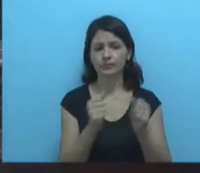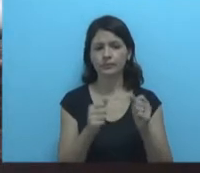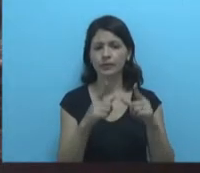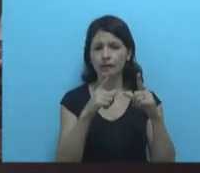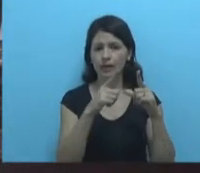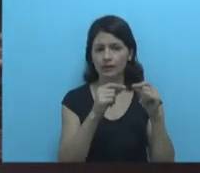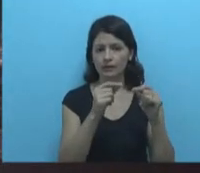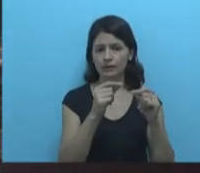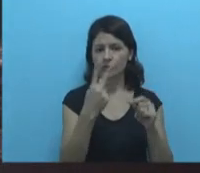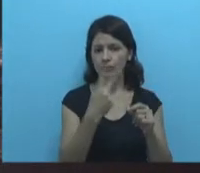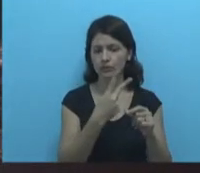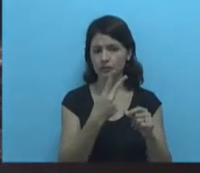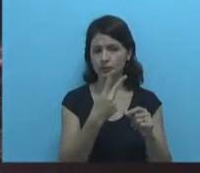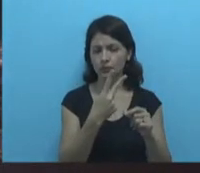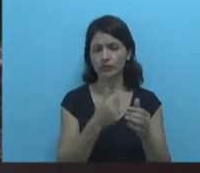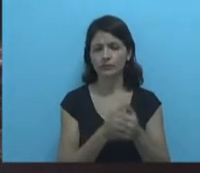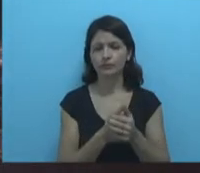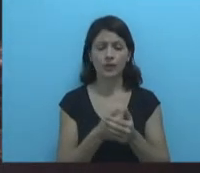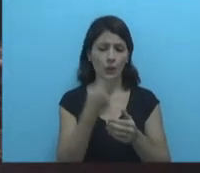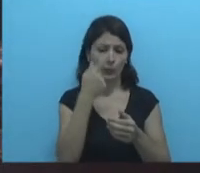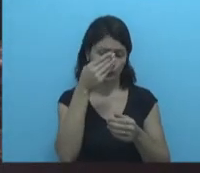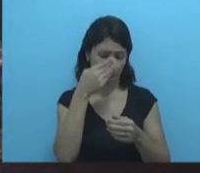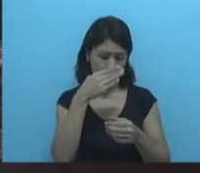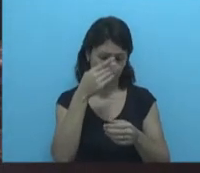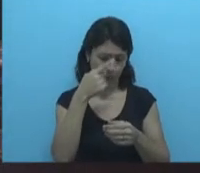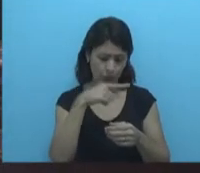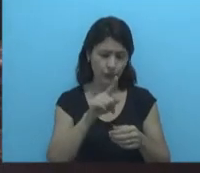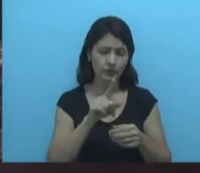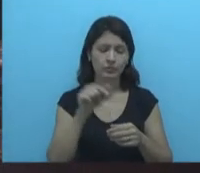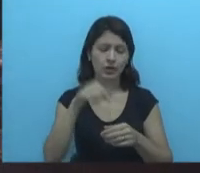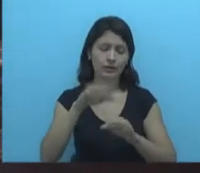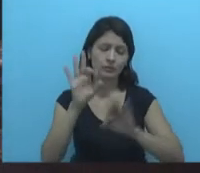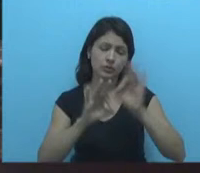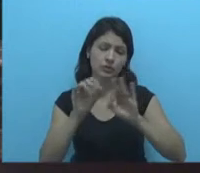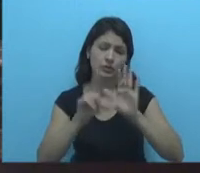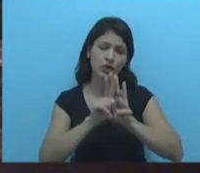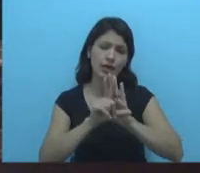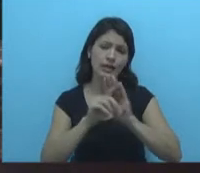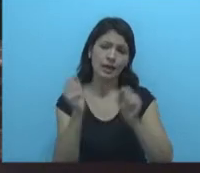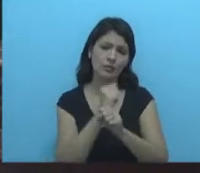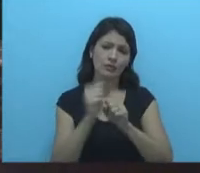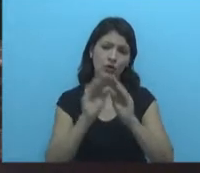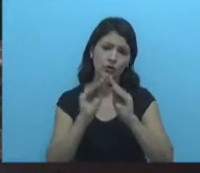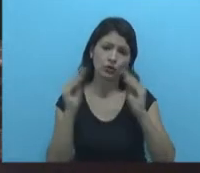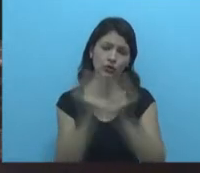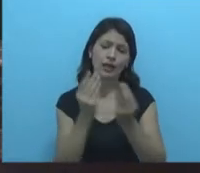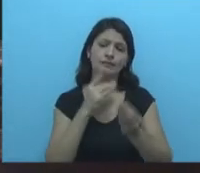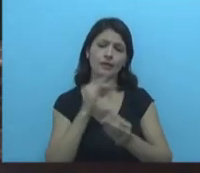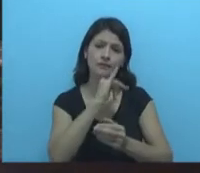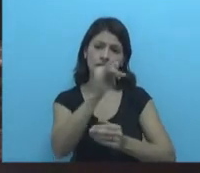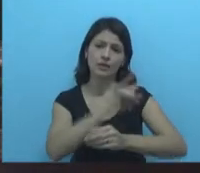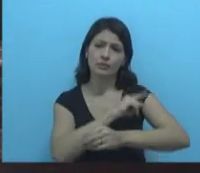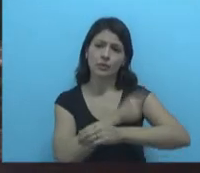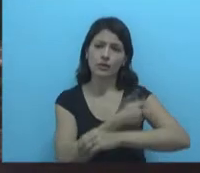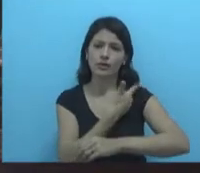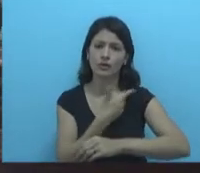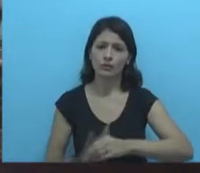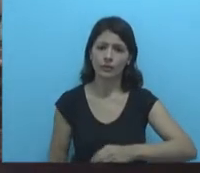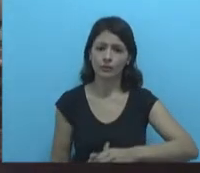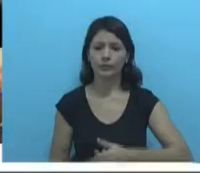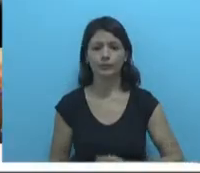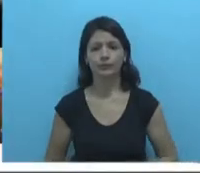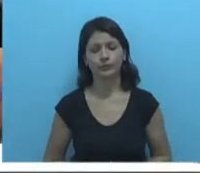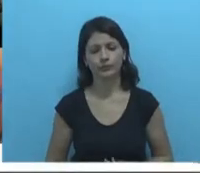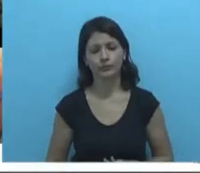aprobado. Artículo segundo de forma, queda aprobado en general y en particular y es comunicado al Poder